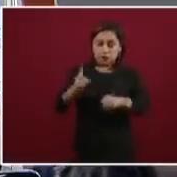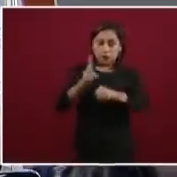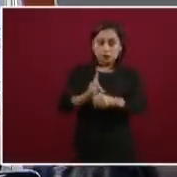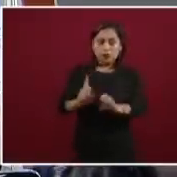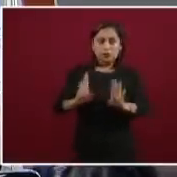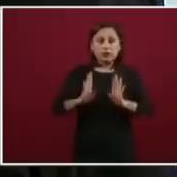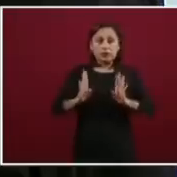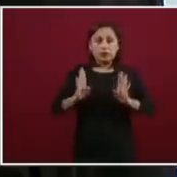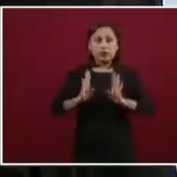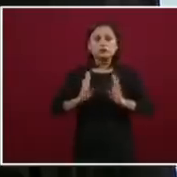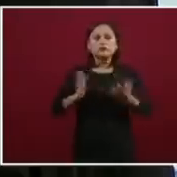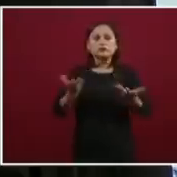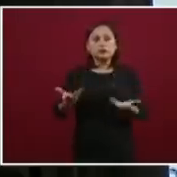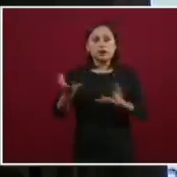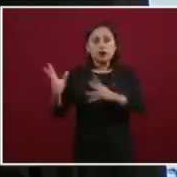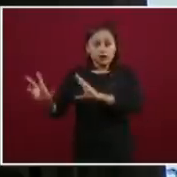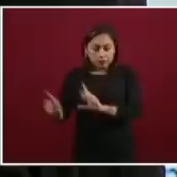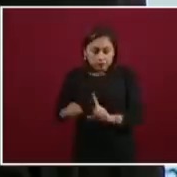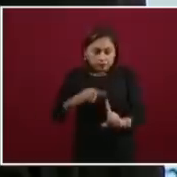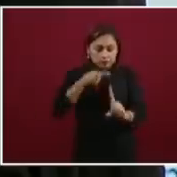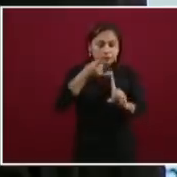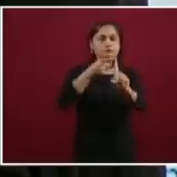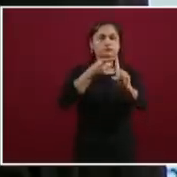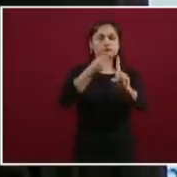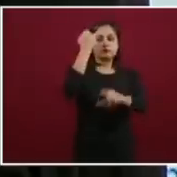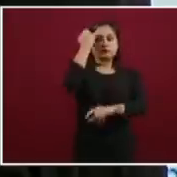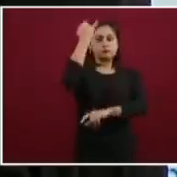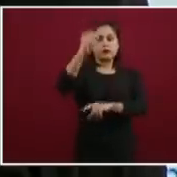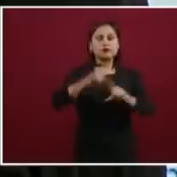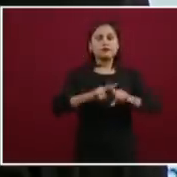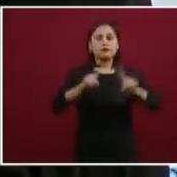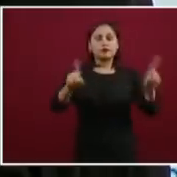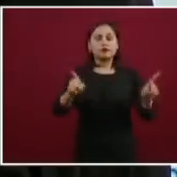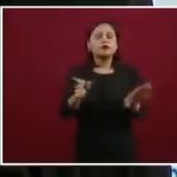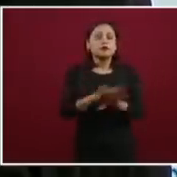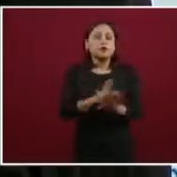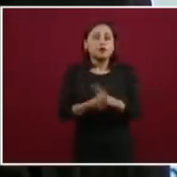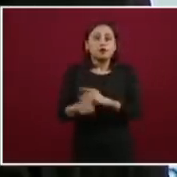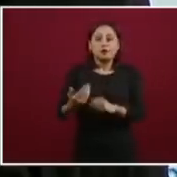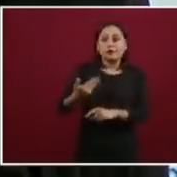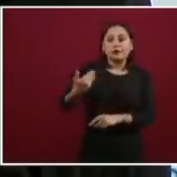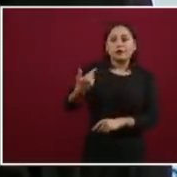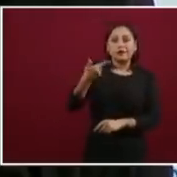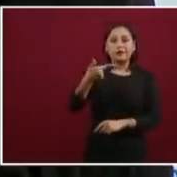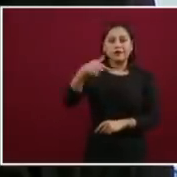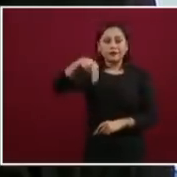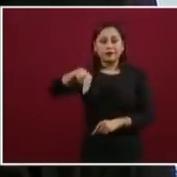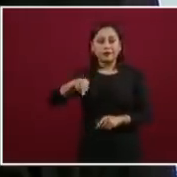es la guardia nacional que fue la reforma constitucional